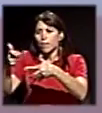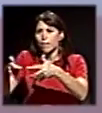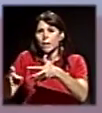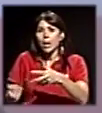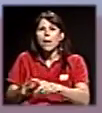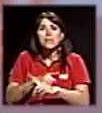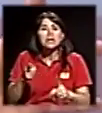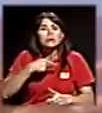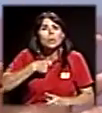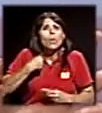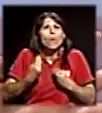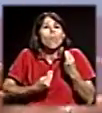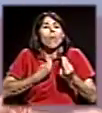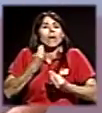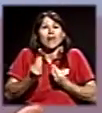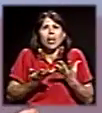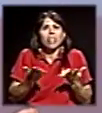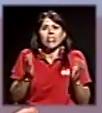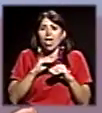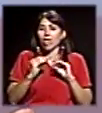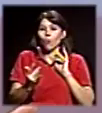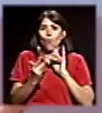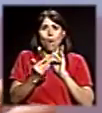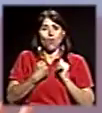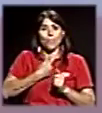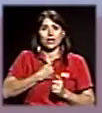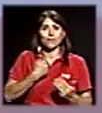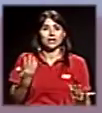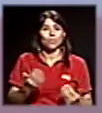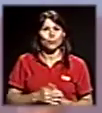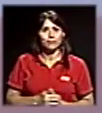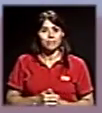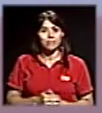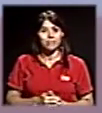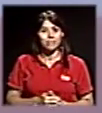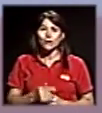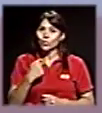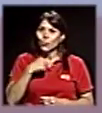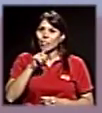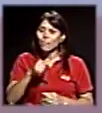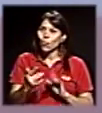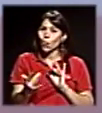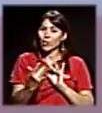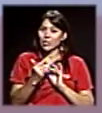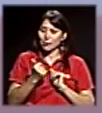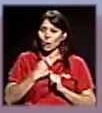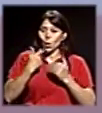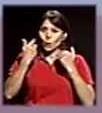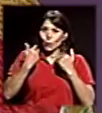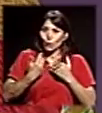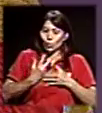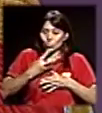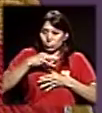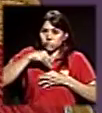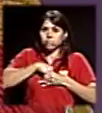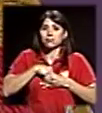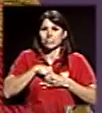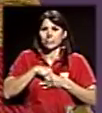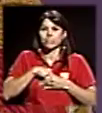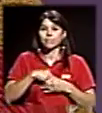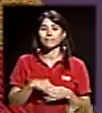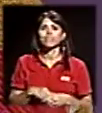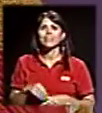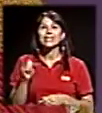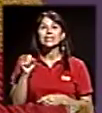cabo estoy completamente fuera de contacto conmigo mismo en vez de conectar con el ser el puro ser